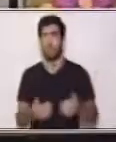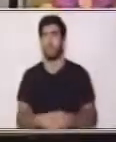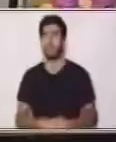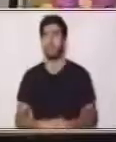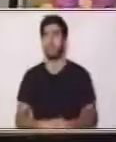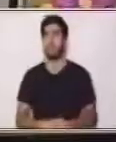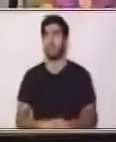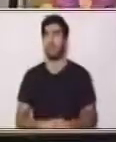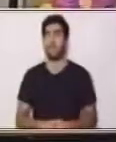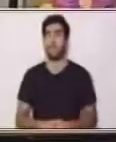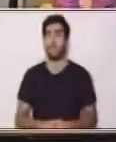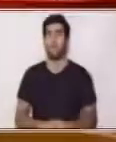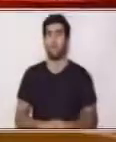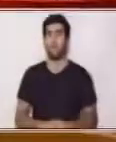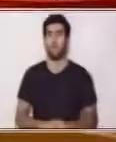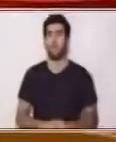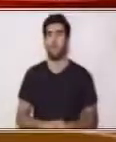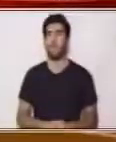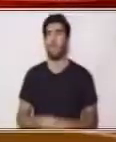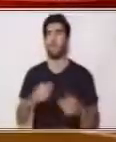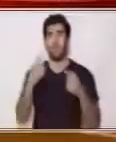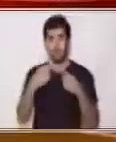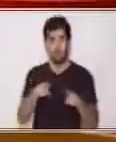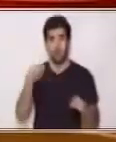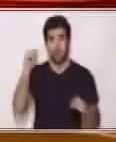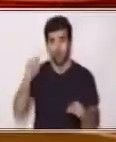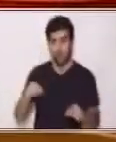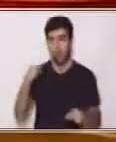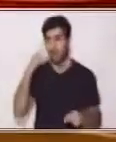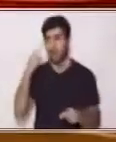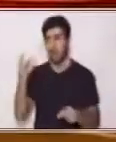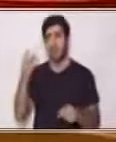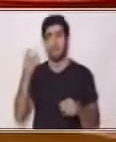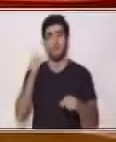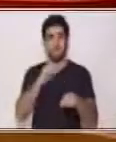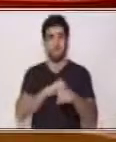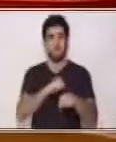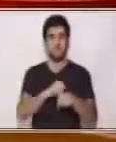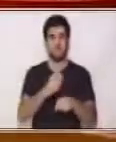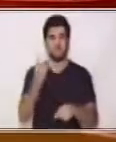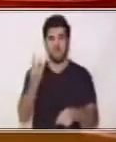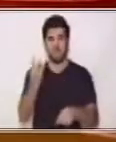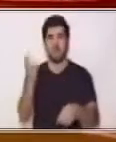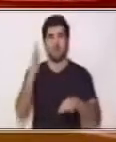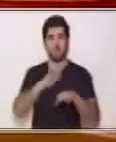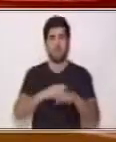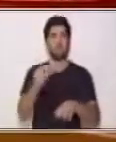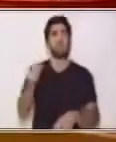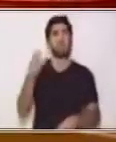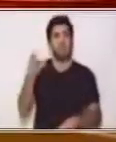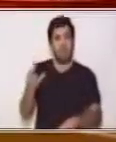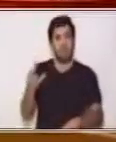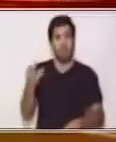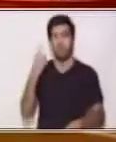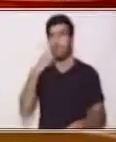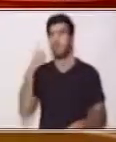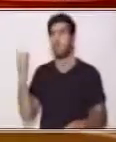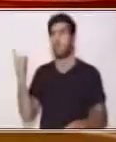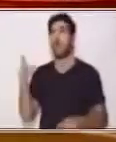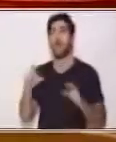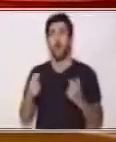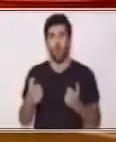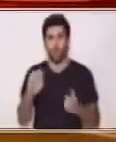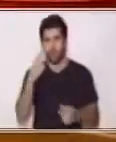se decayó, ¿verdad?, a donde está el peso de la piedra, pero al momento de realizar y colocar la otra piedra en el otro